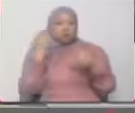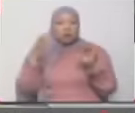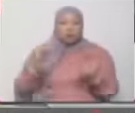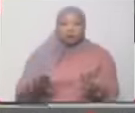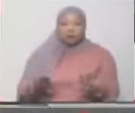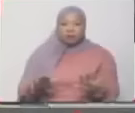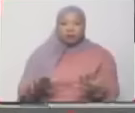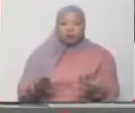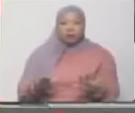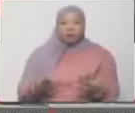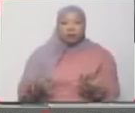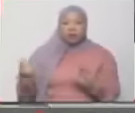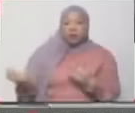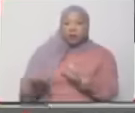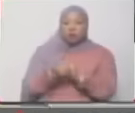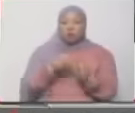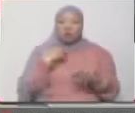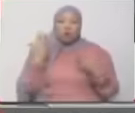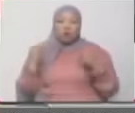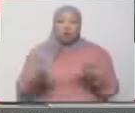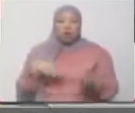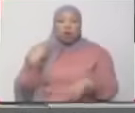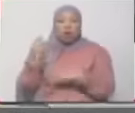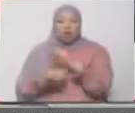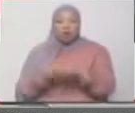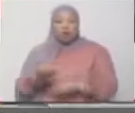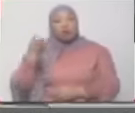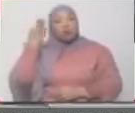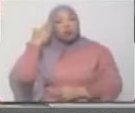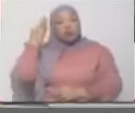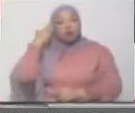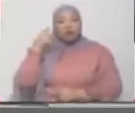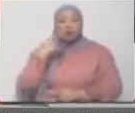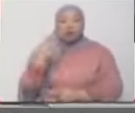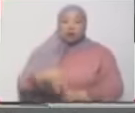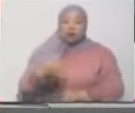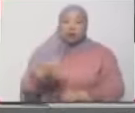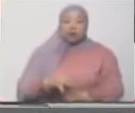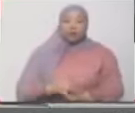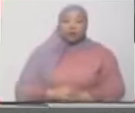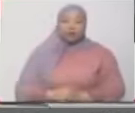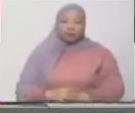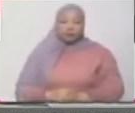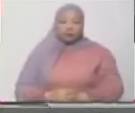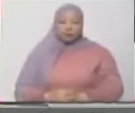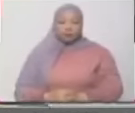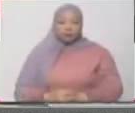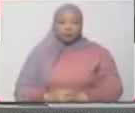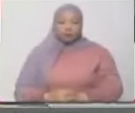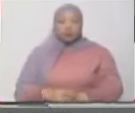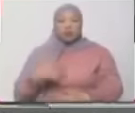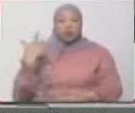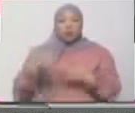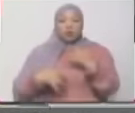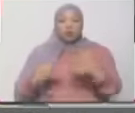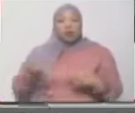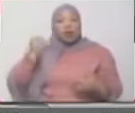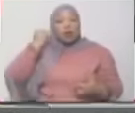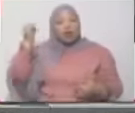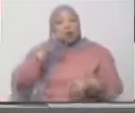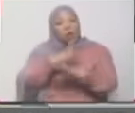para masacrar, para hacer. Ustedes saben que estoy diciendo la verdad. A través del laptop y los